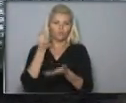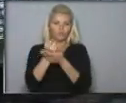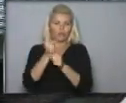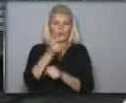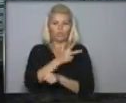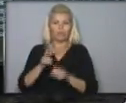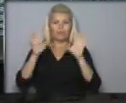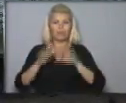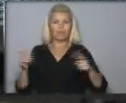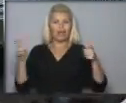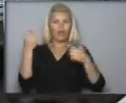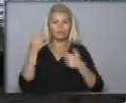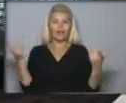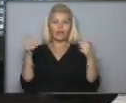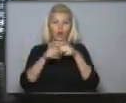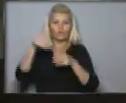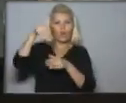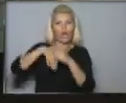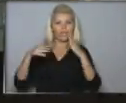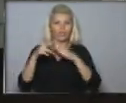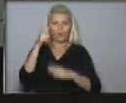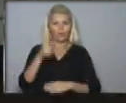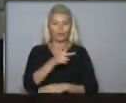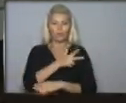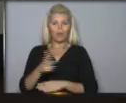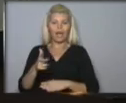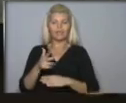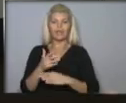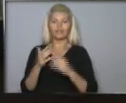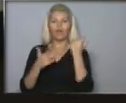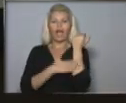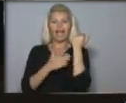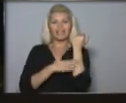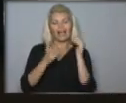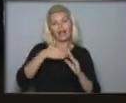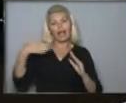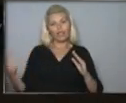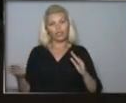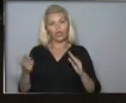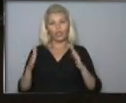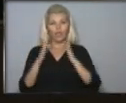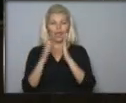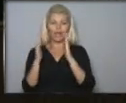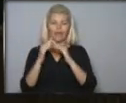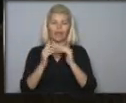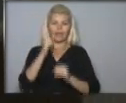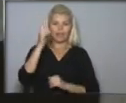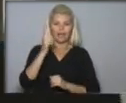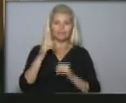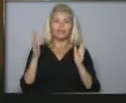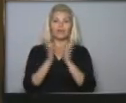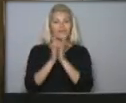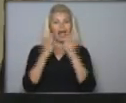las reuniones en el Vaticano, que está a la izquierda de la Basílica. Un